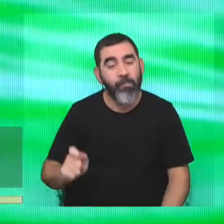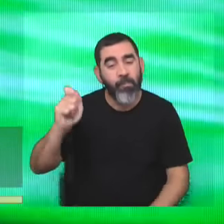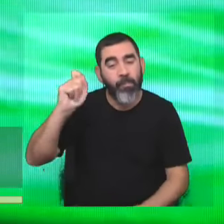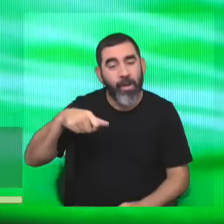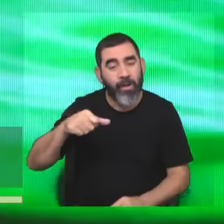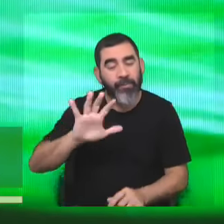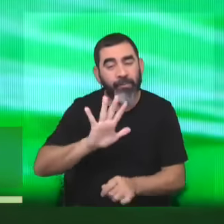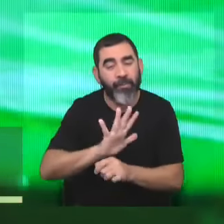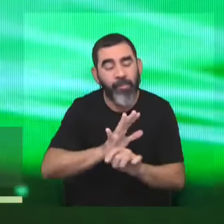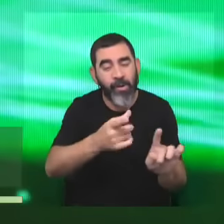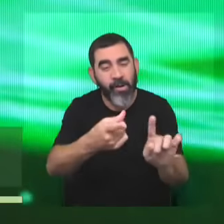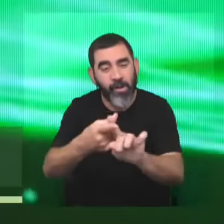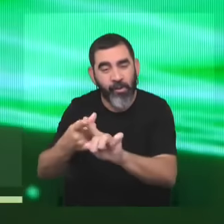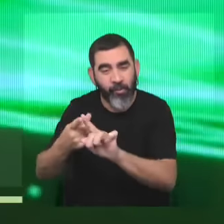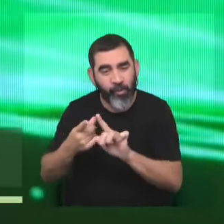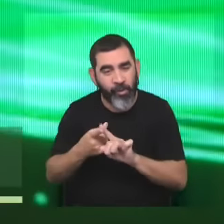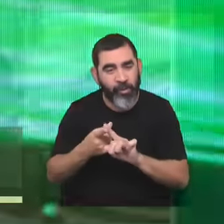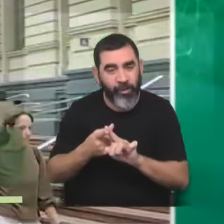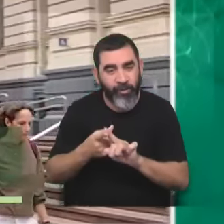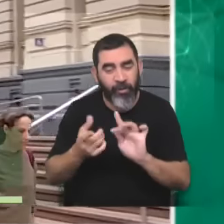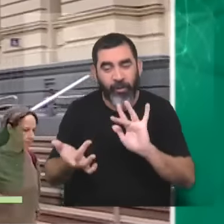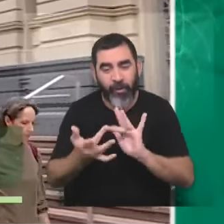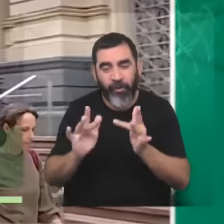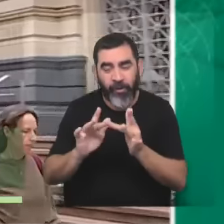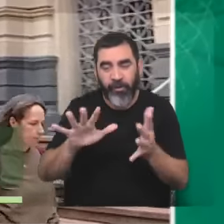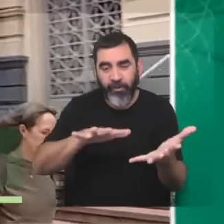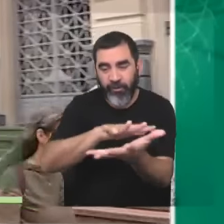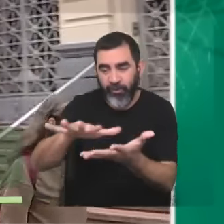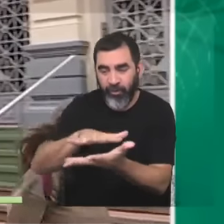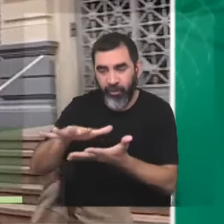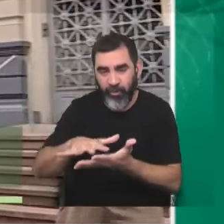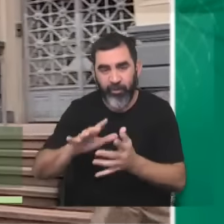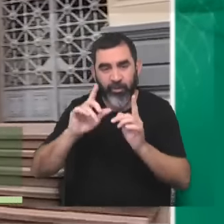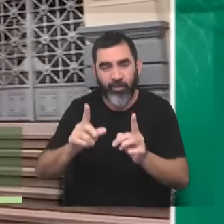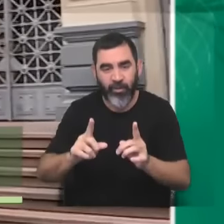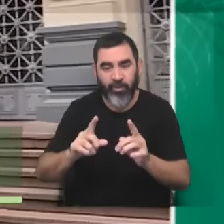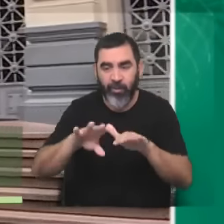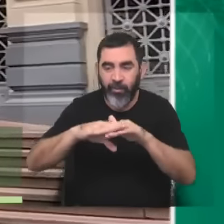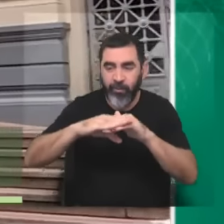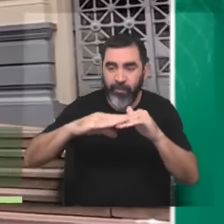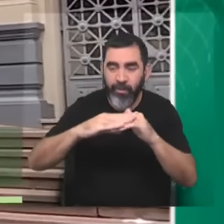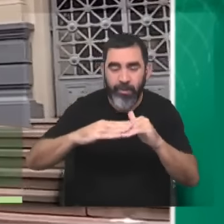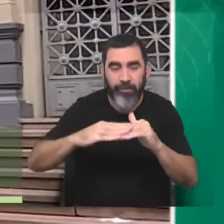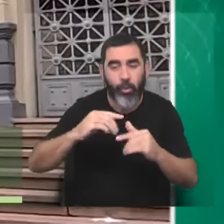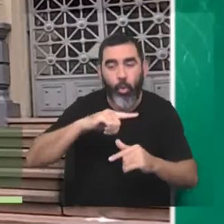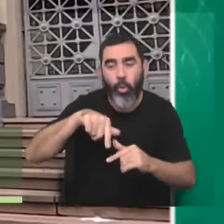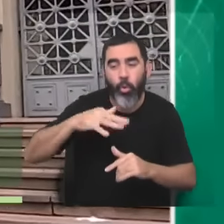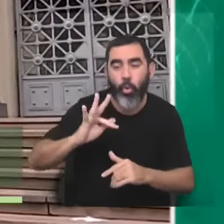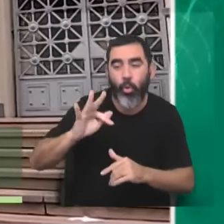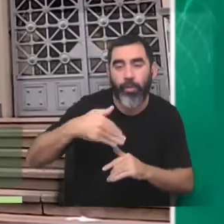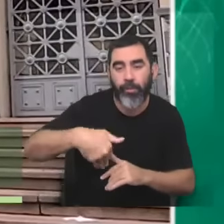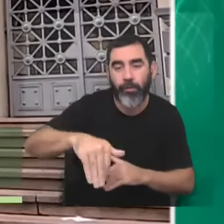carta de acuerdo una carta también para comunicarnos con el resto de las áreas para de alguna manera sentar las bases de Hacia dónde queríamos ir